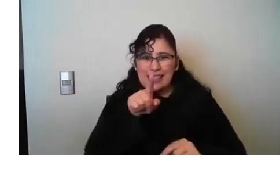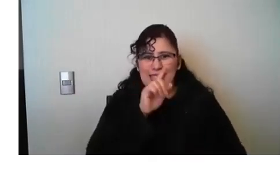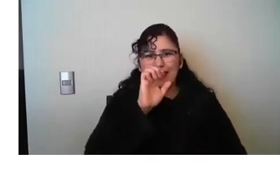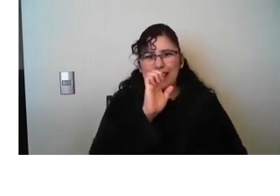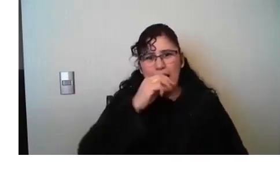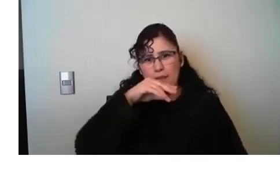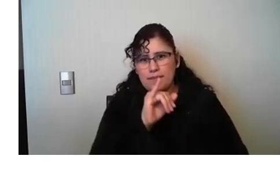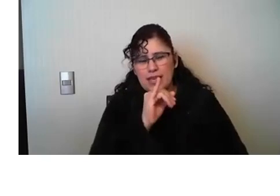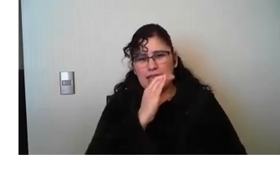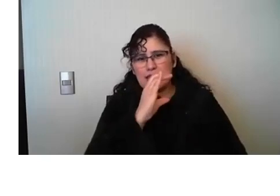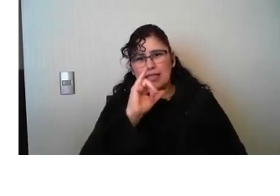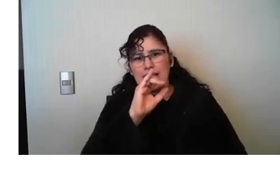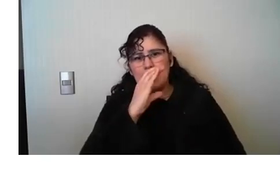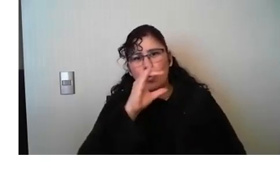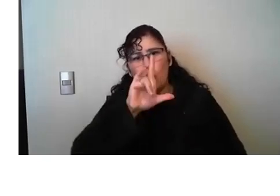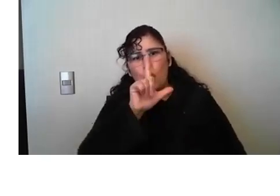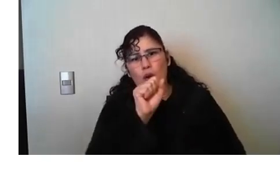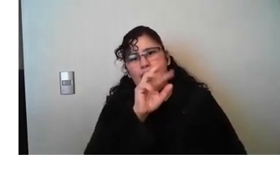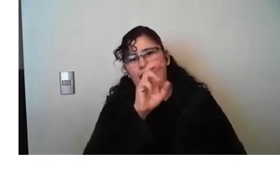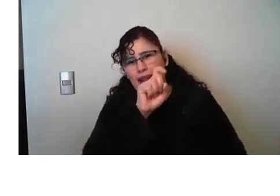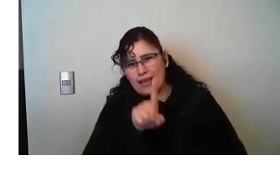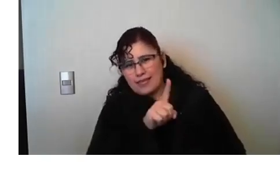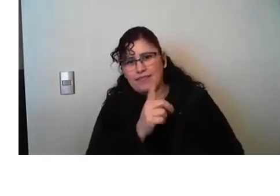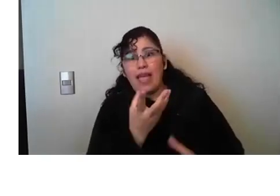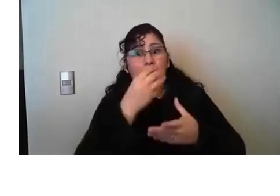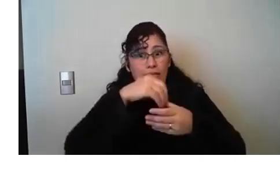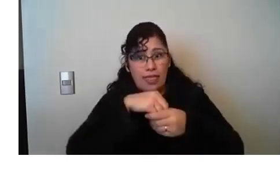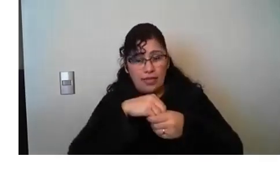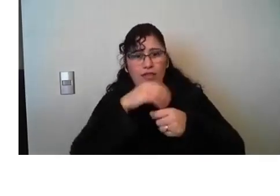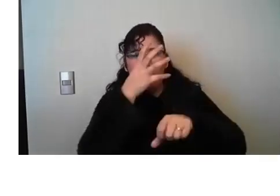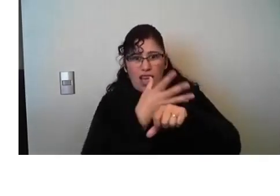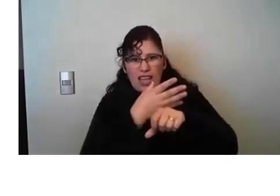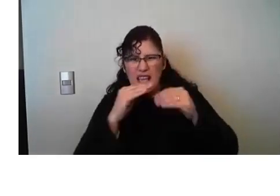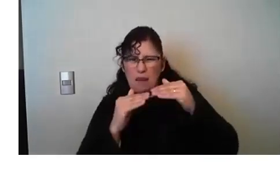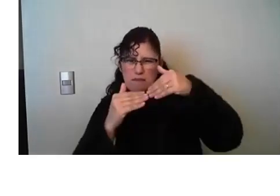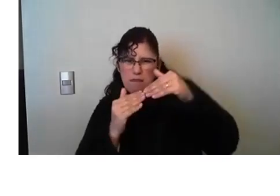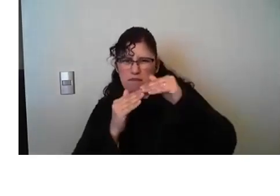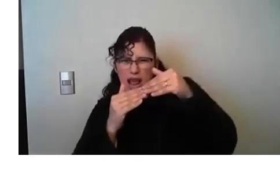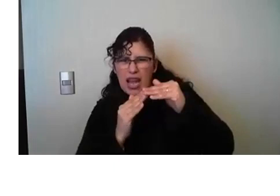Dentro de los canales hay una porción membranosa que está completamente cerrada y eso se llaman